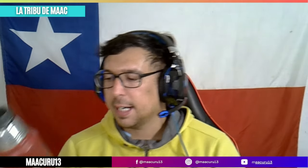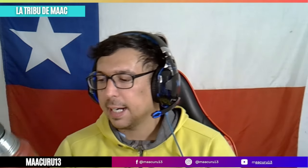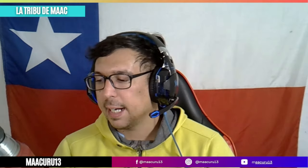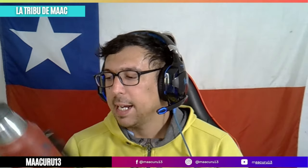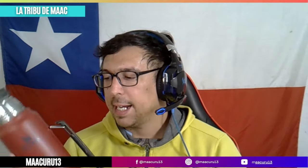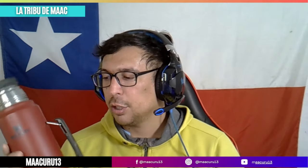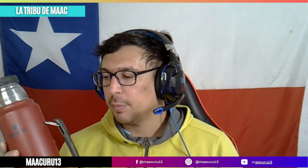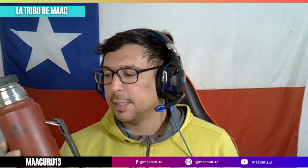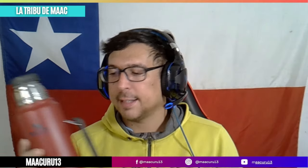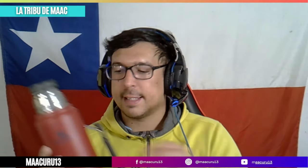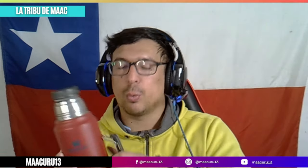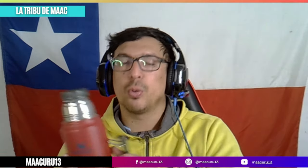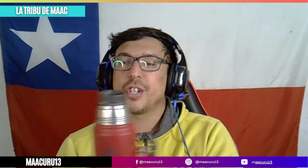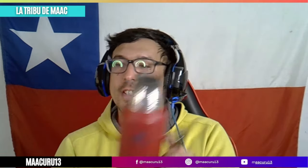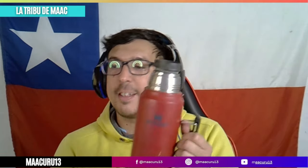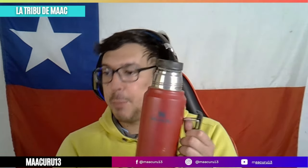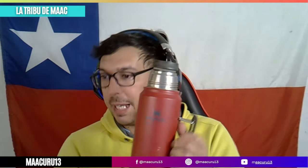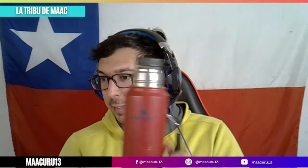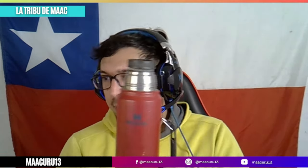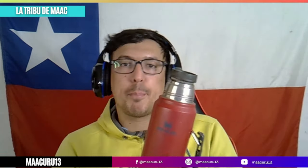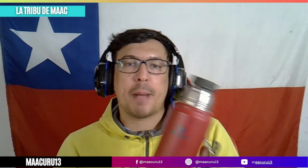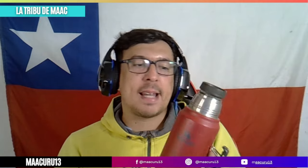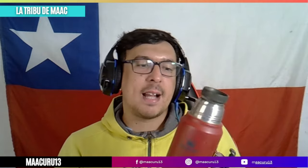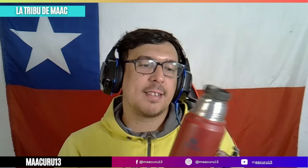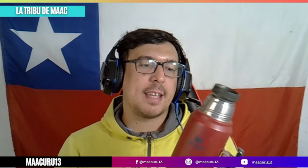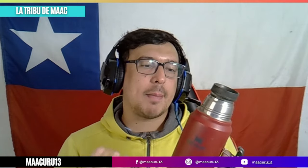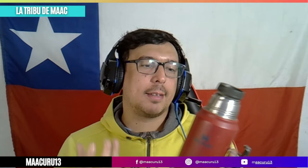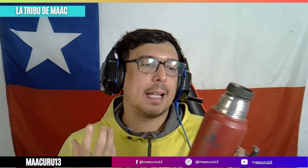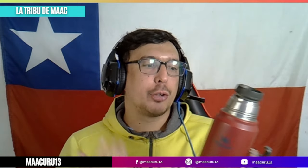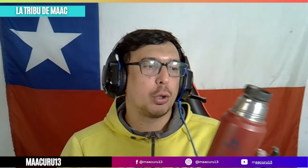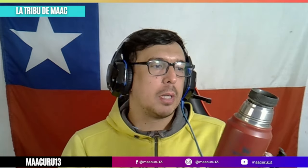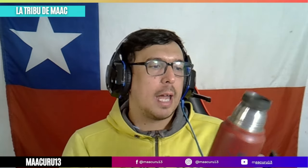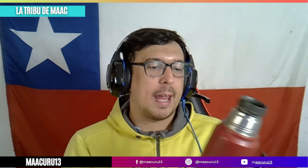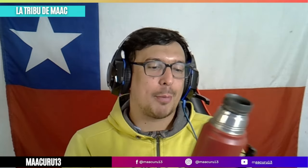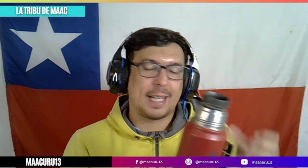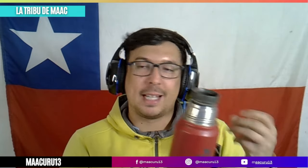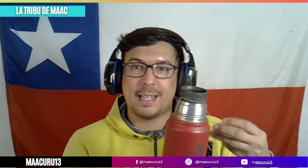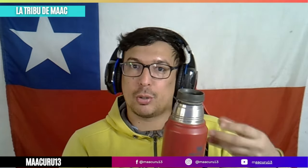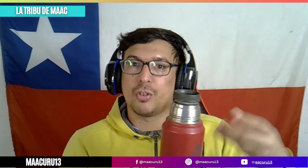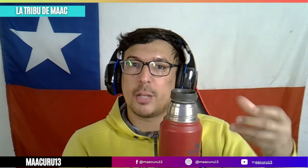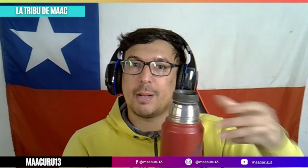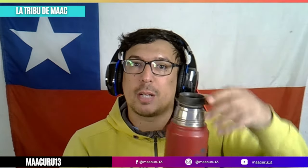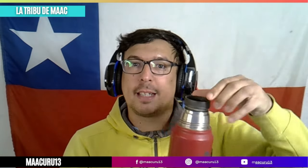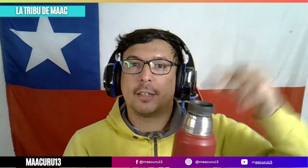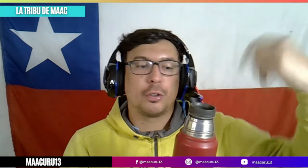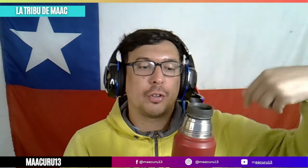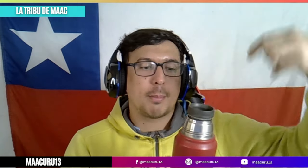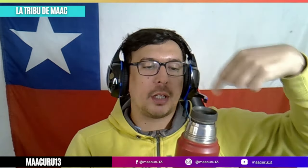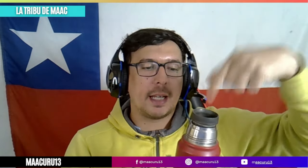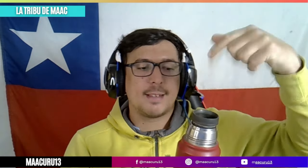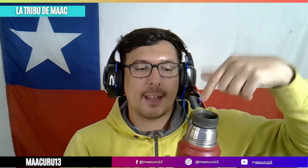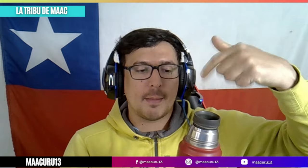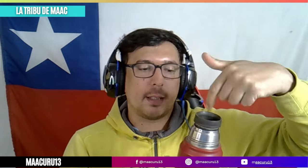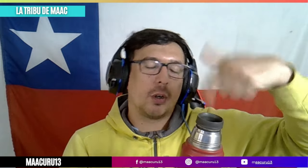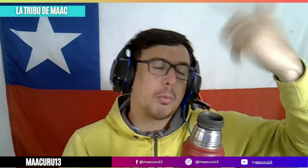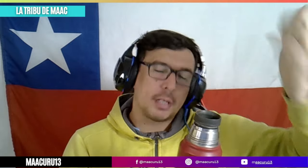que esto vendría a ser un recipiente para el semen del toro, porque esto conserva lo calentito. Entonces ponen